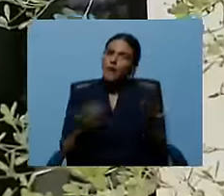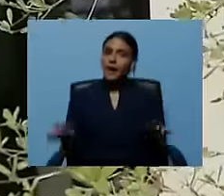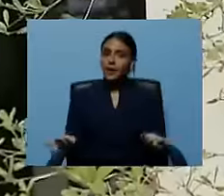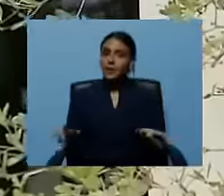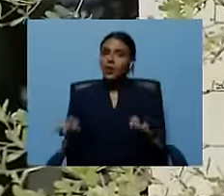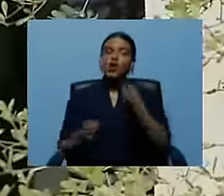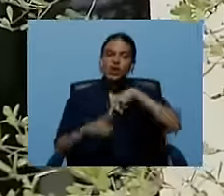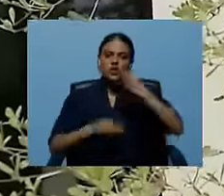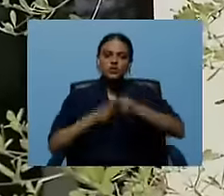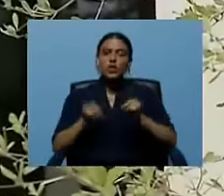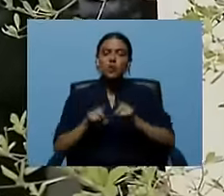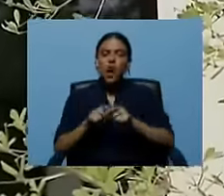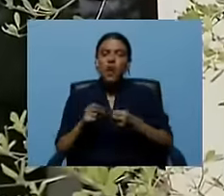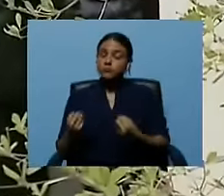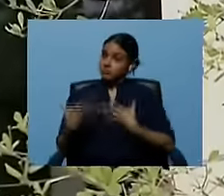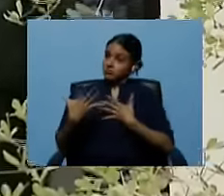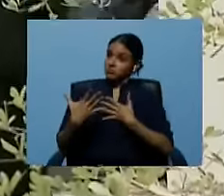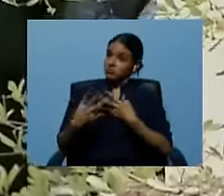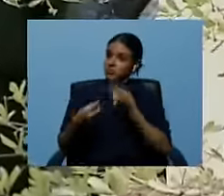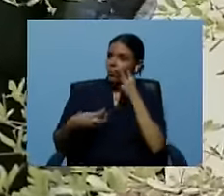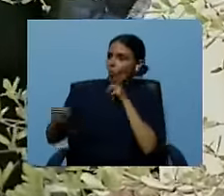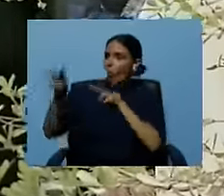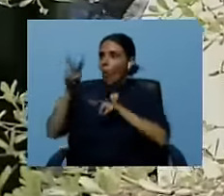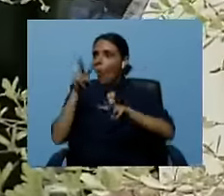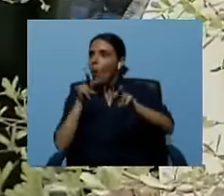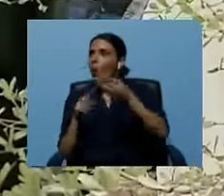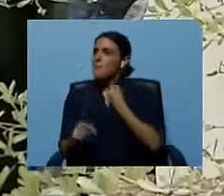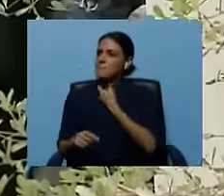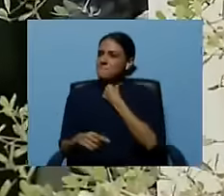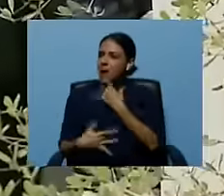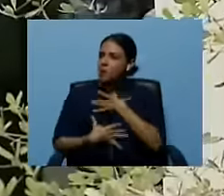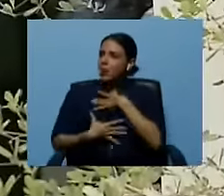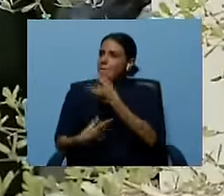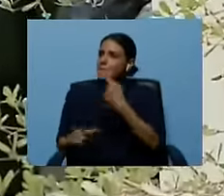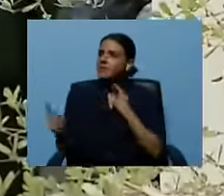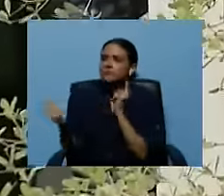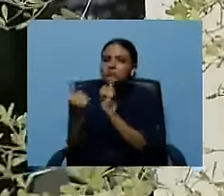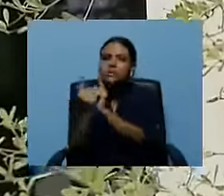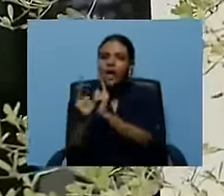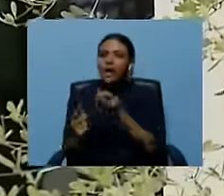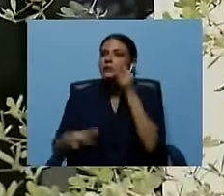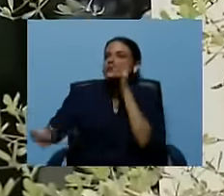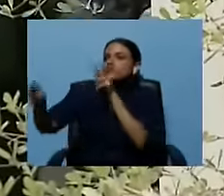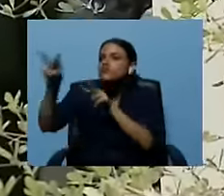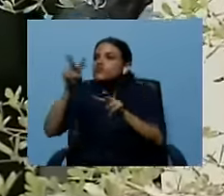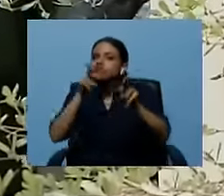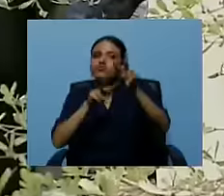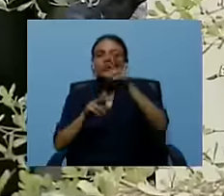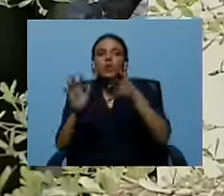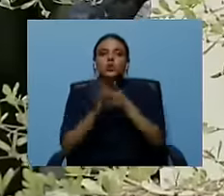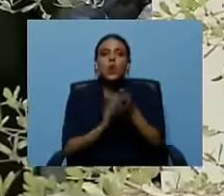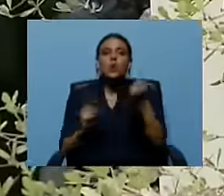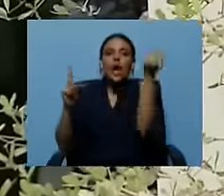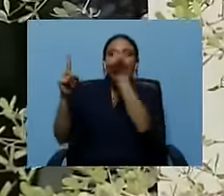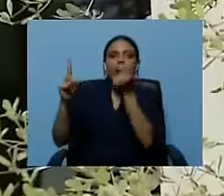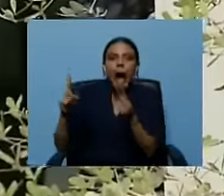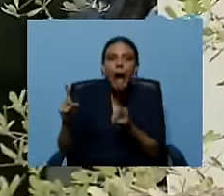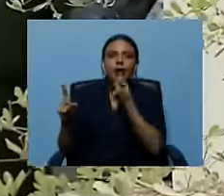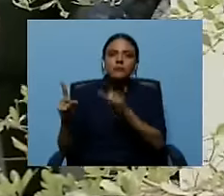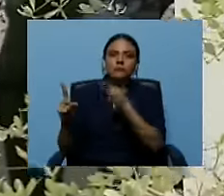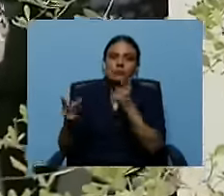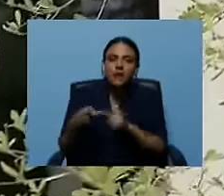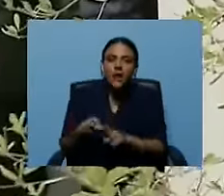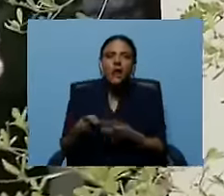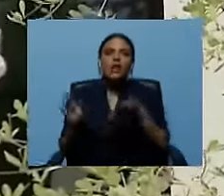hacerlas impactantes en la estética, en la arquitectura, en el arte. Nuestra vida tiene que tener una